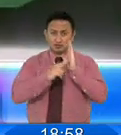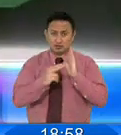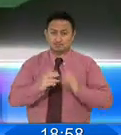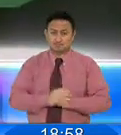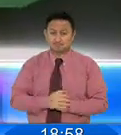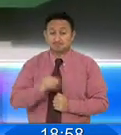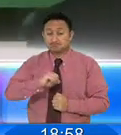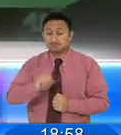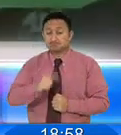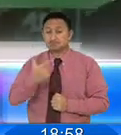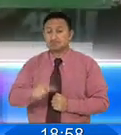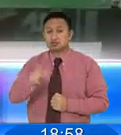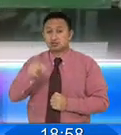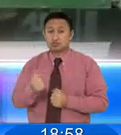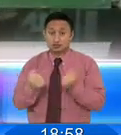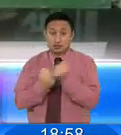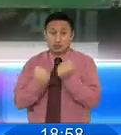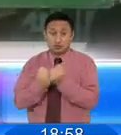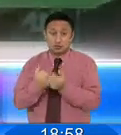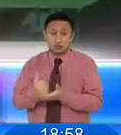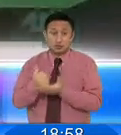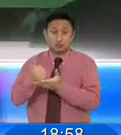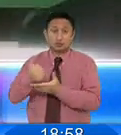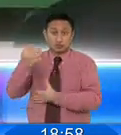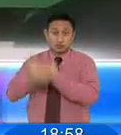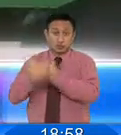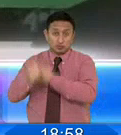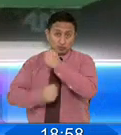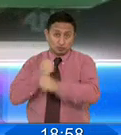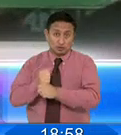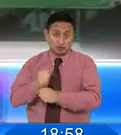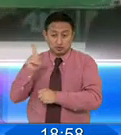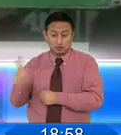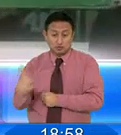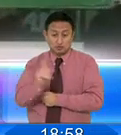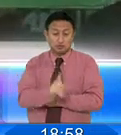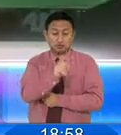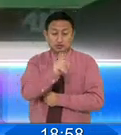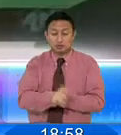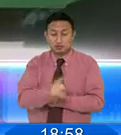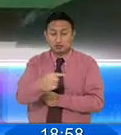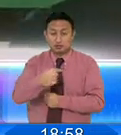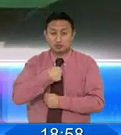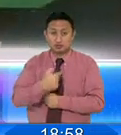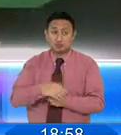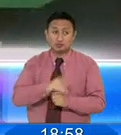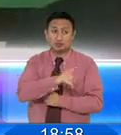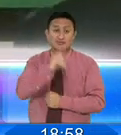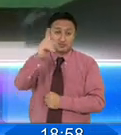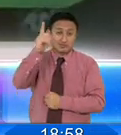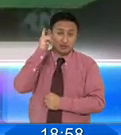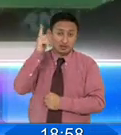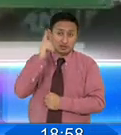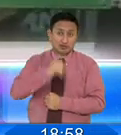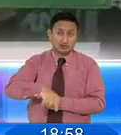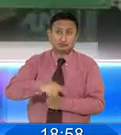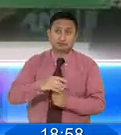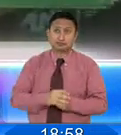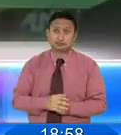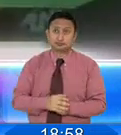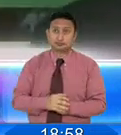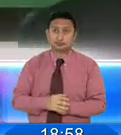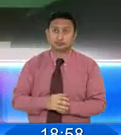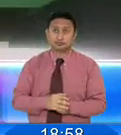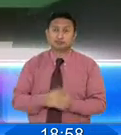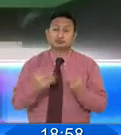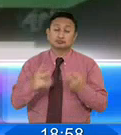para cooperadores, hay sentencia para quienes se consideran o a quien se considera líder de la organización y para